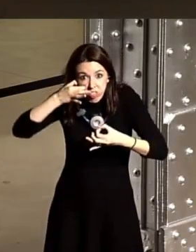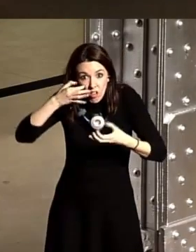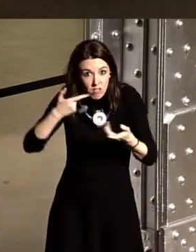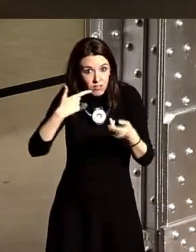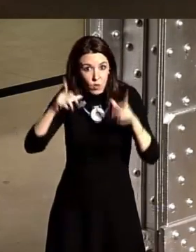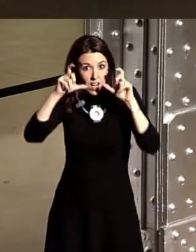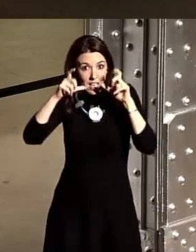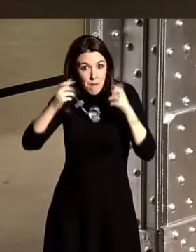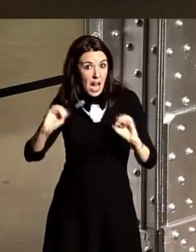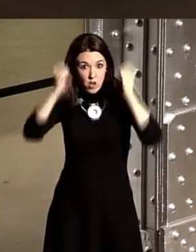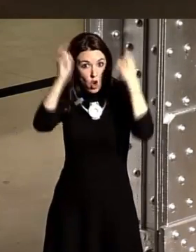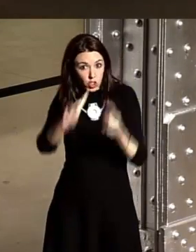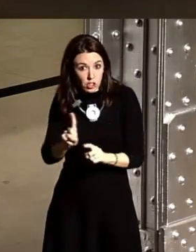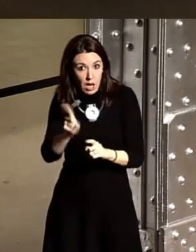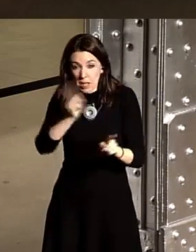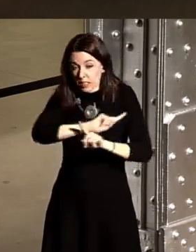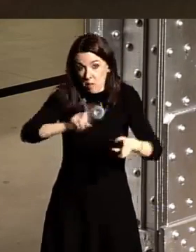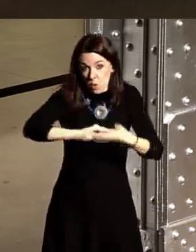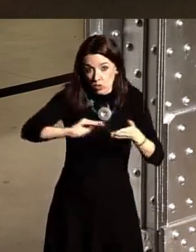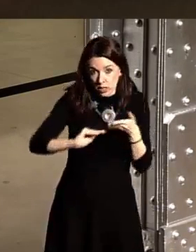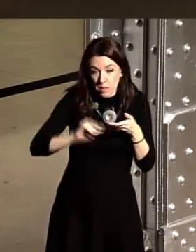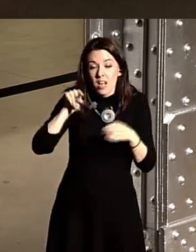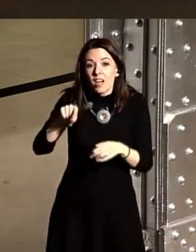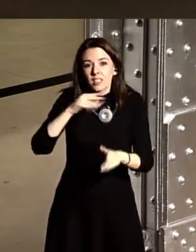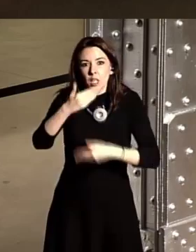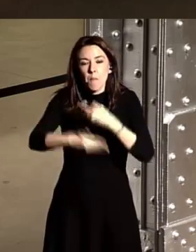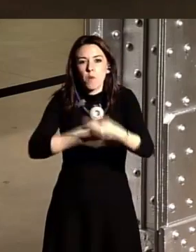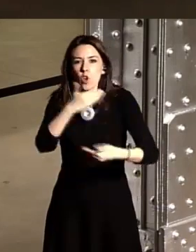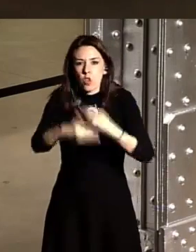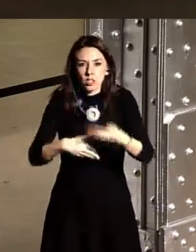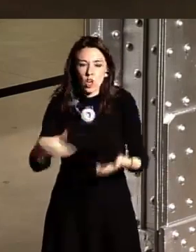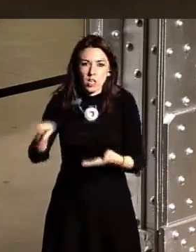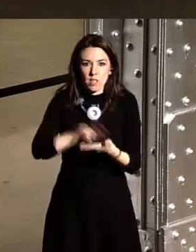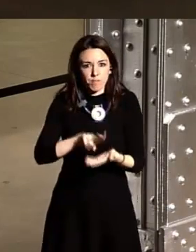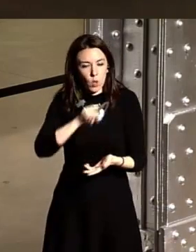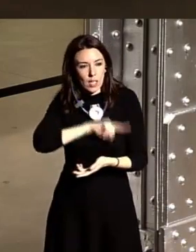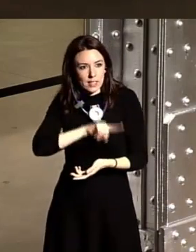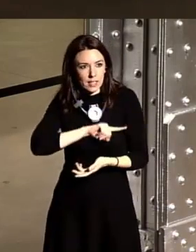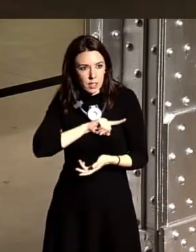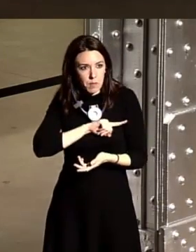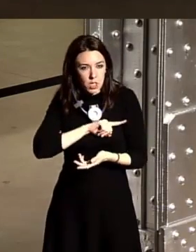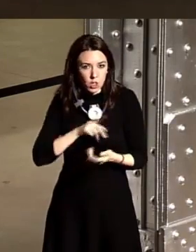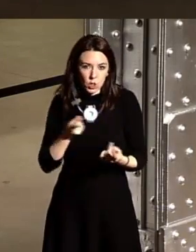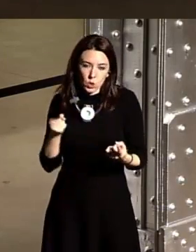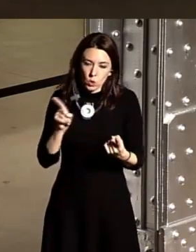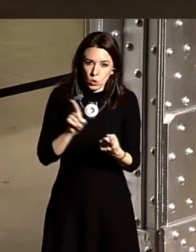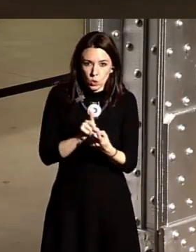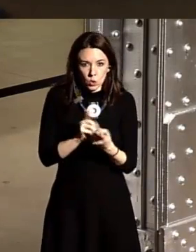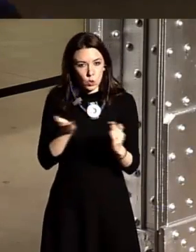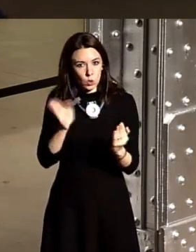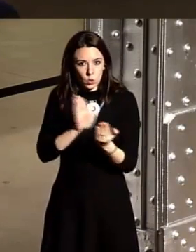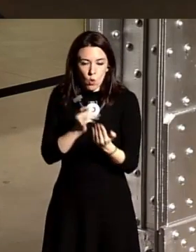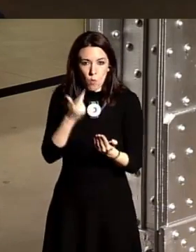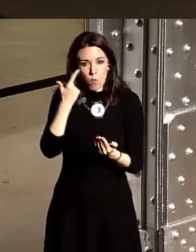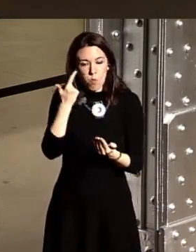cámara y no te salva el escribir. Este proceso de recuperar sentimientos y enfrentarte un poco a sentimientos